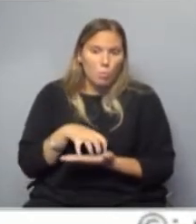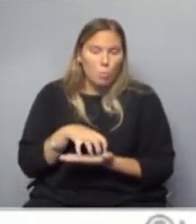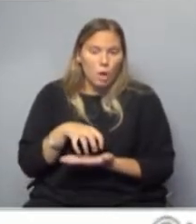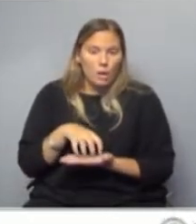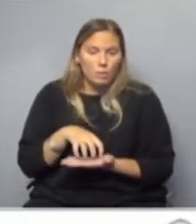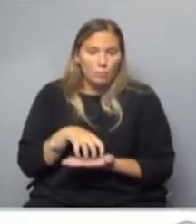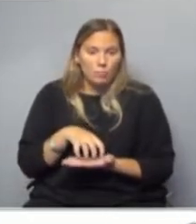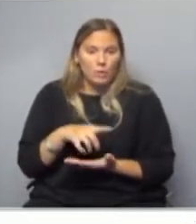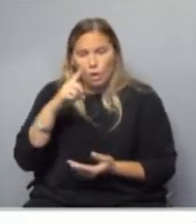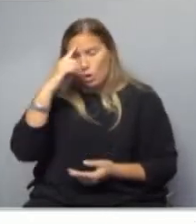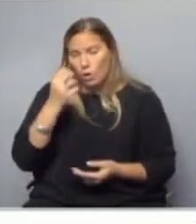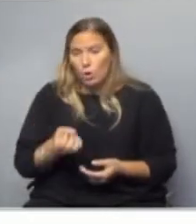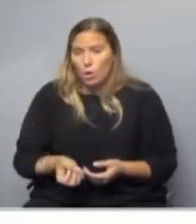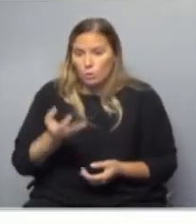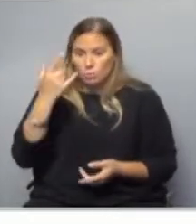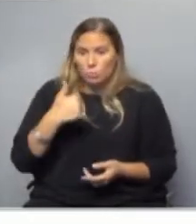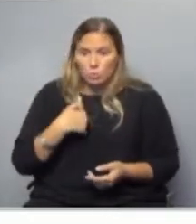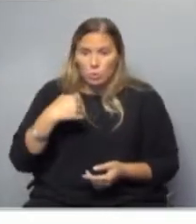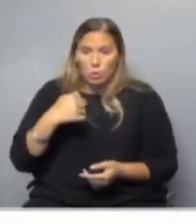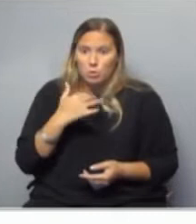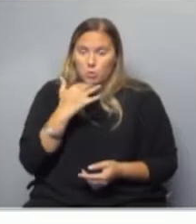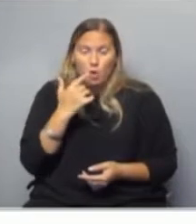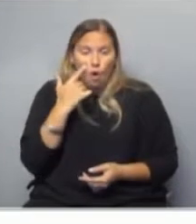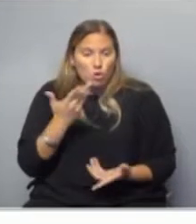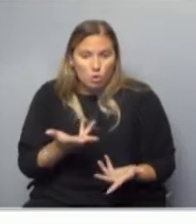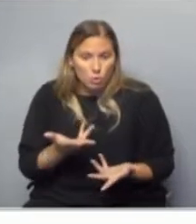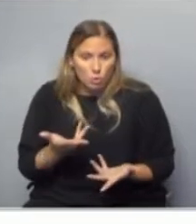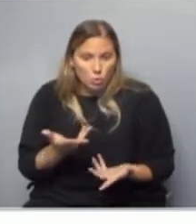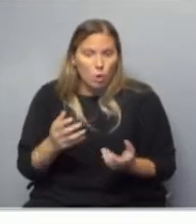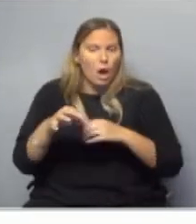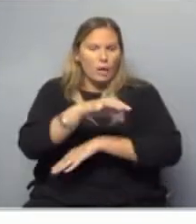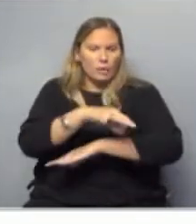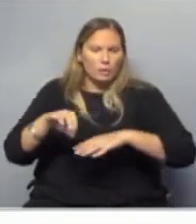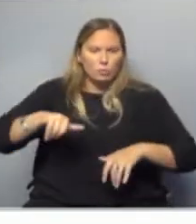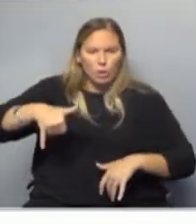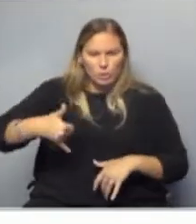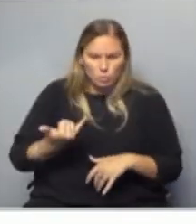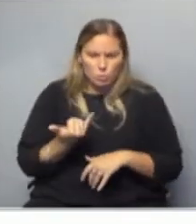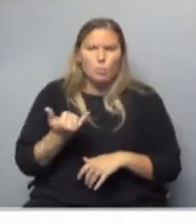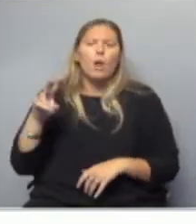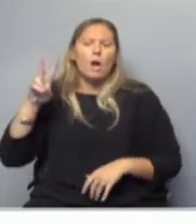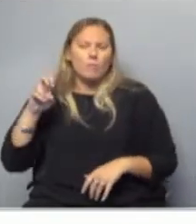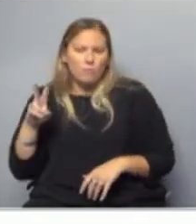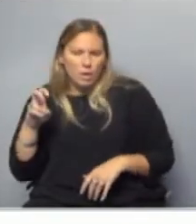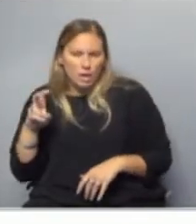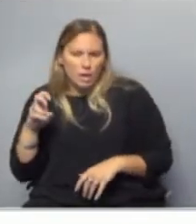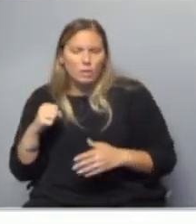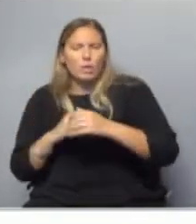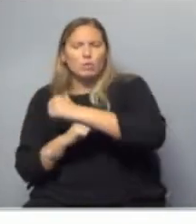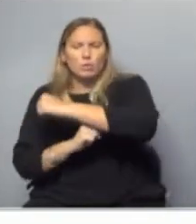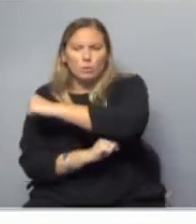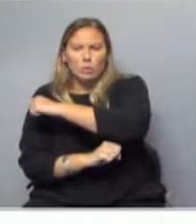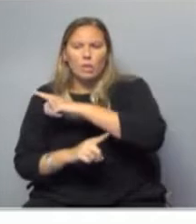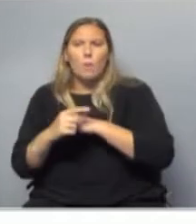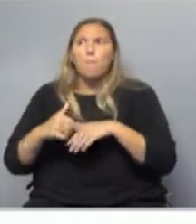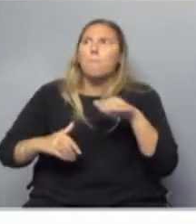materialización de conceptos que yo la verdad que no estoy muy familiarizado. Arquitectura azul, arquitectura verde, sostenibilidad llevada a